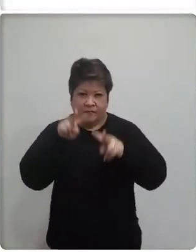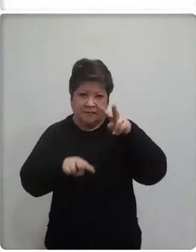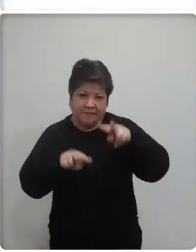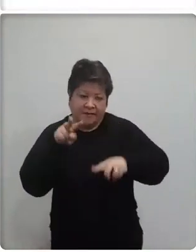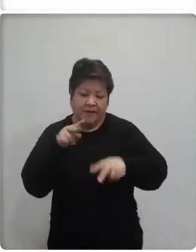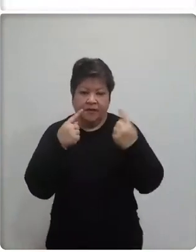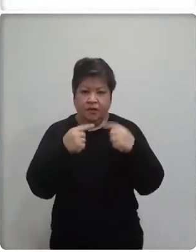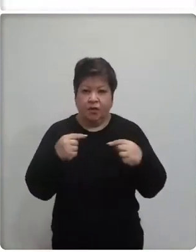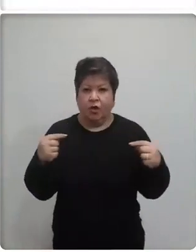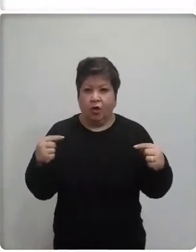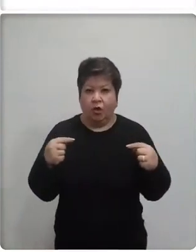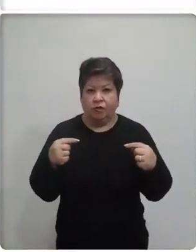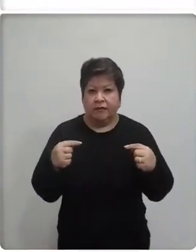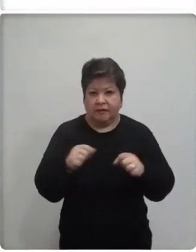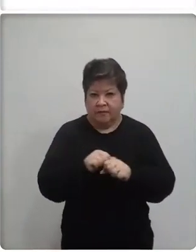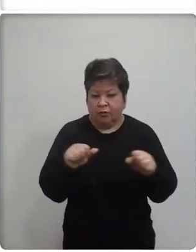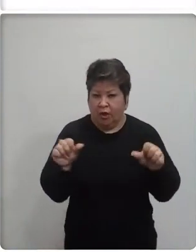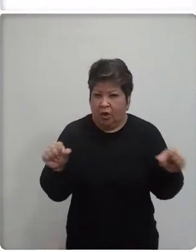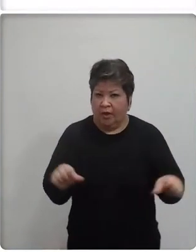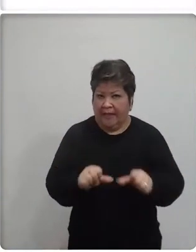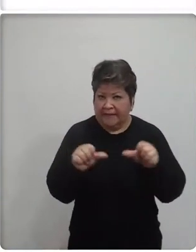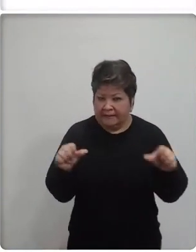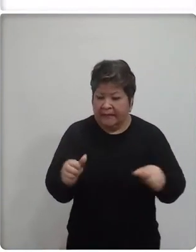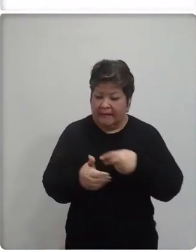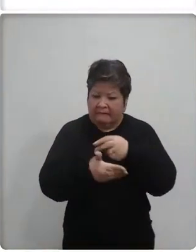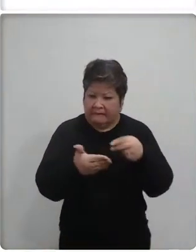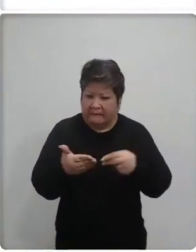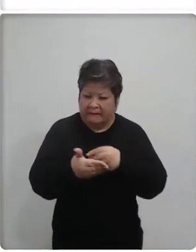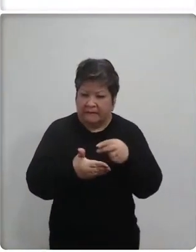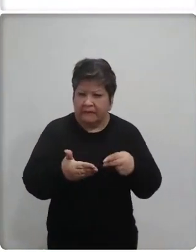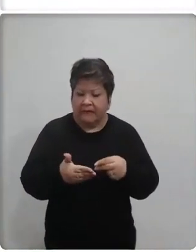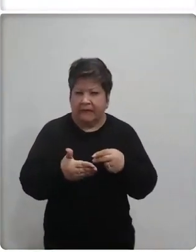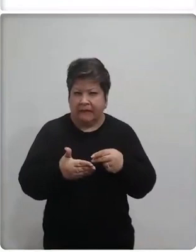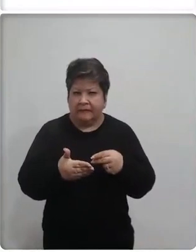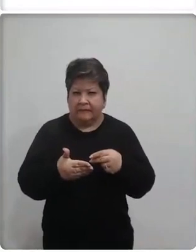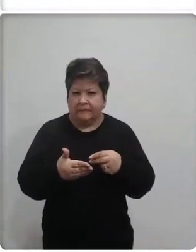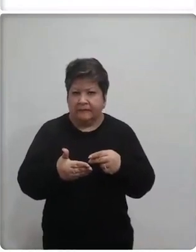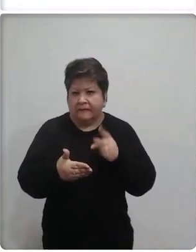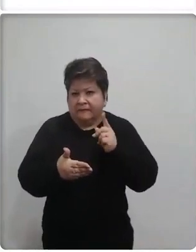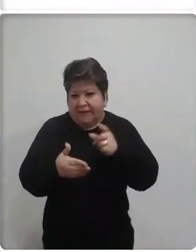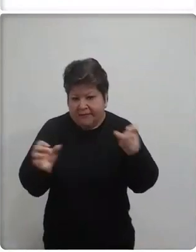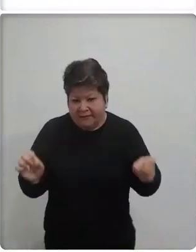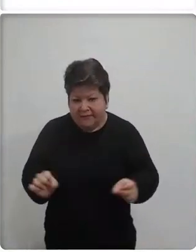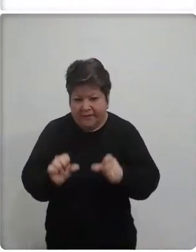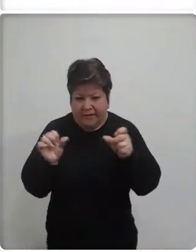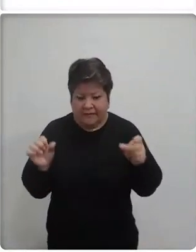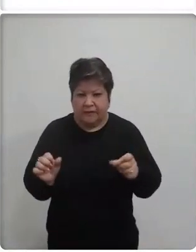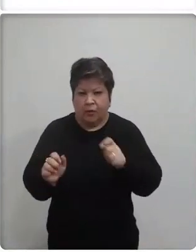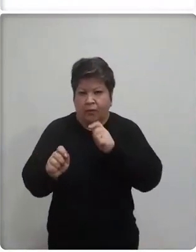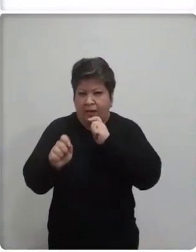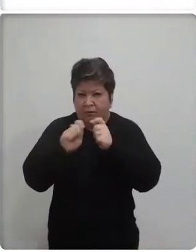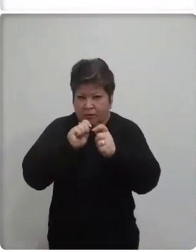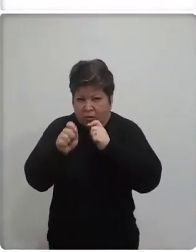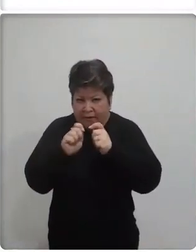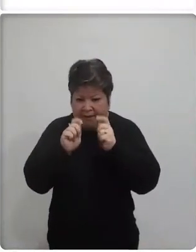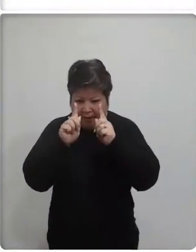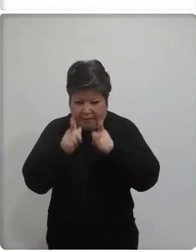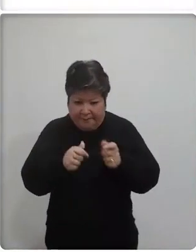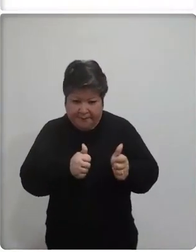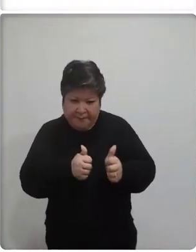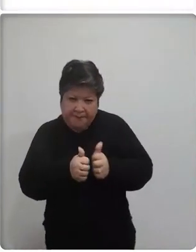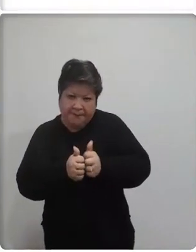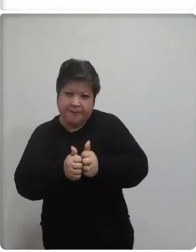manera se logró implantar, diseñar y estaría transcurriendo, con una auditoría de